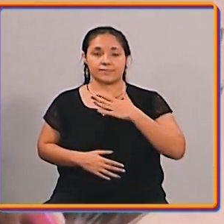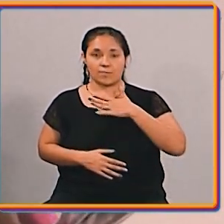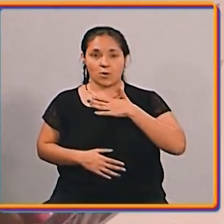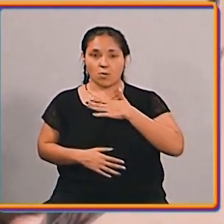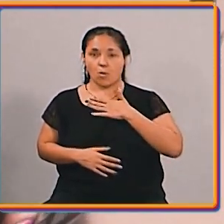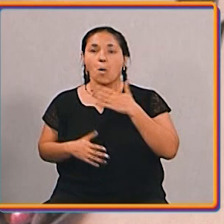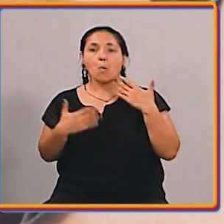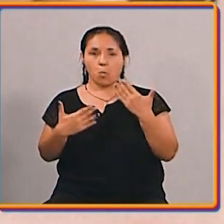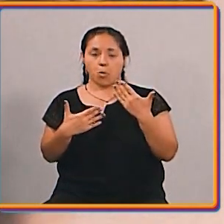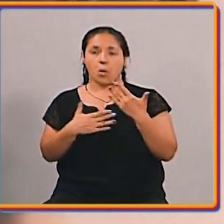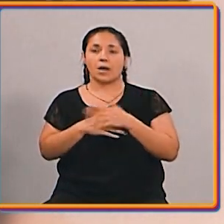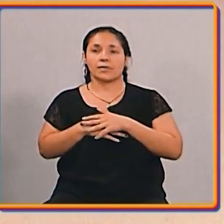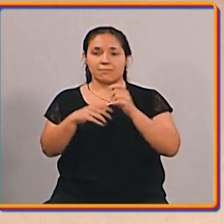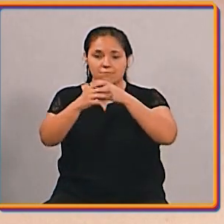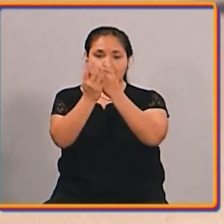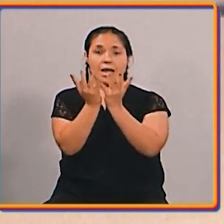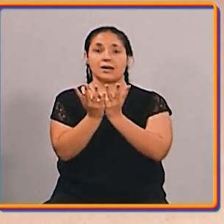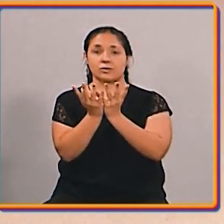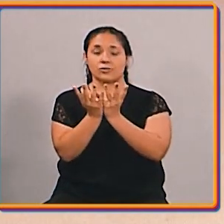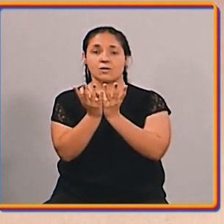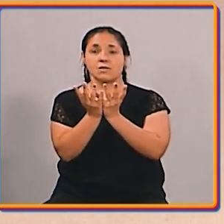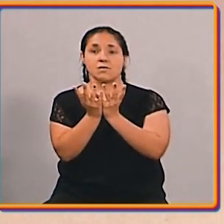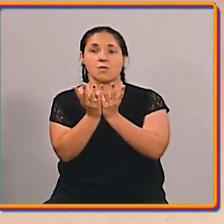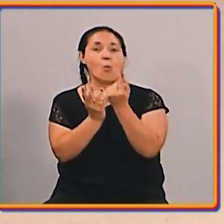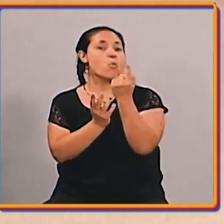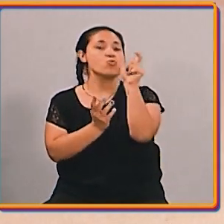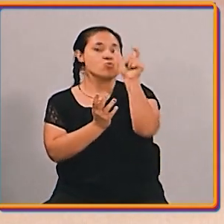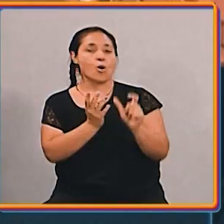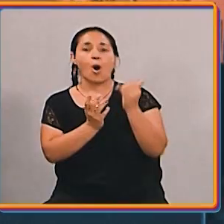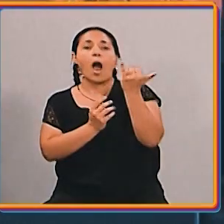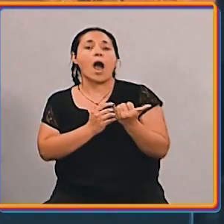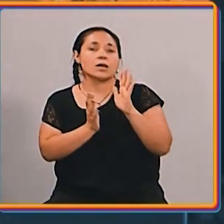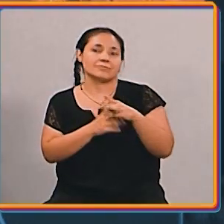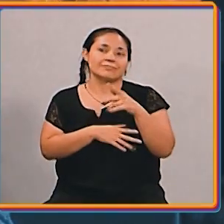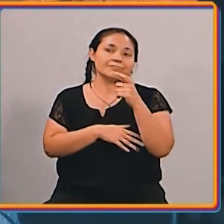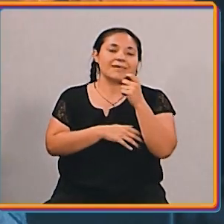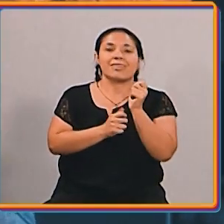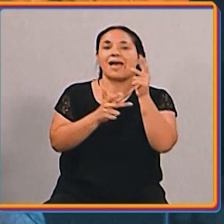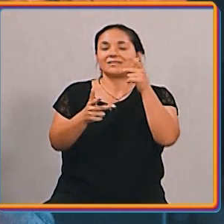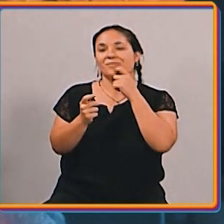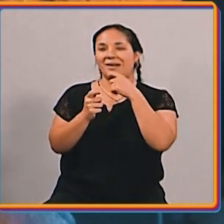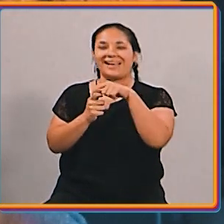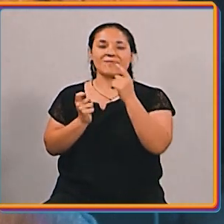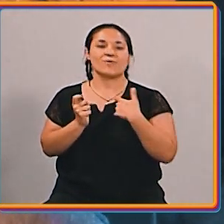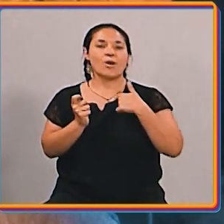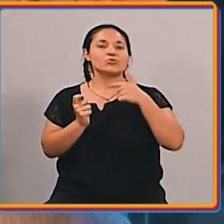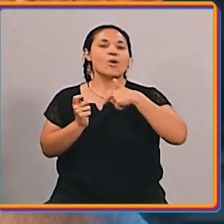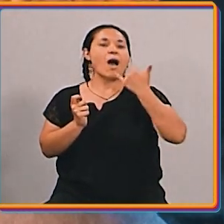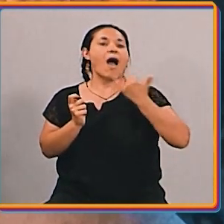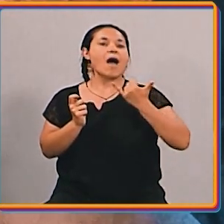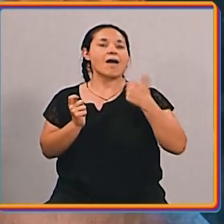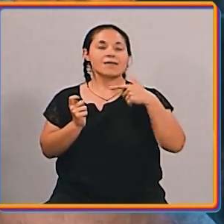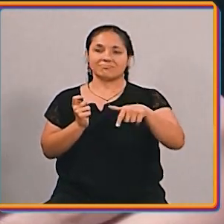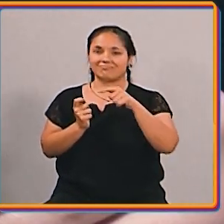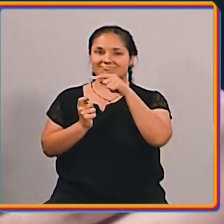En nuestro turno podemos asegurar que en nuestra mano poseemos un determinado personaje, aunque estemos mintiendo y no lo tengamos realmente.